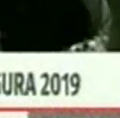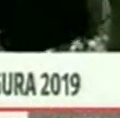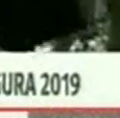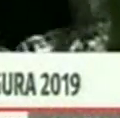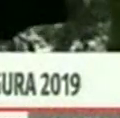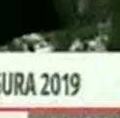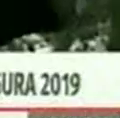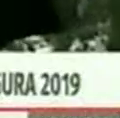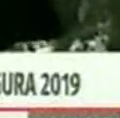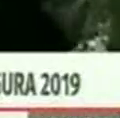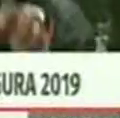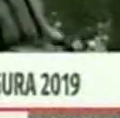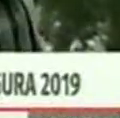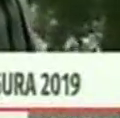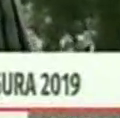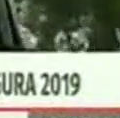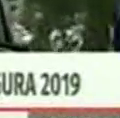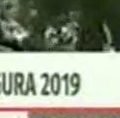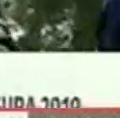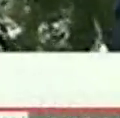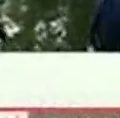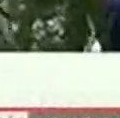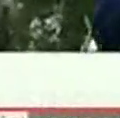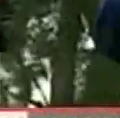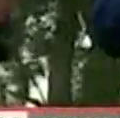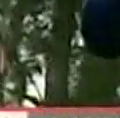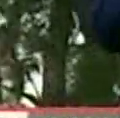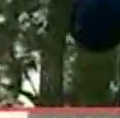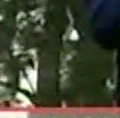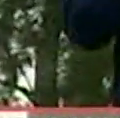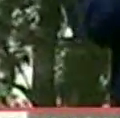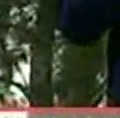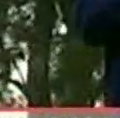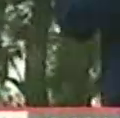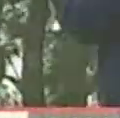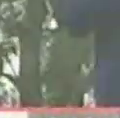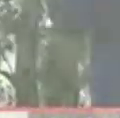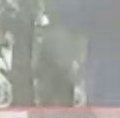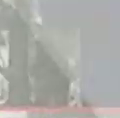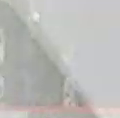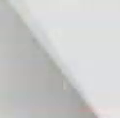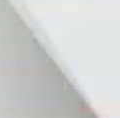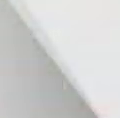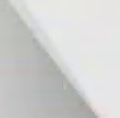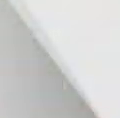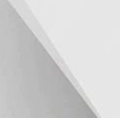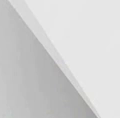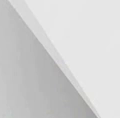para Vacaciones Seguras 2019. Desde ya. Gracias. Muy buenas tardes.